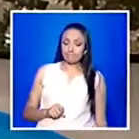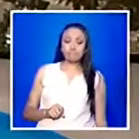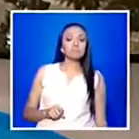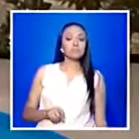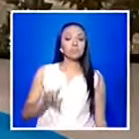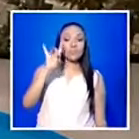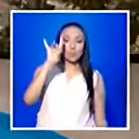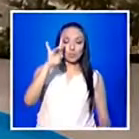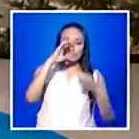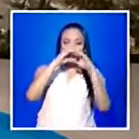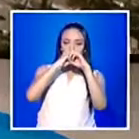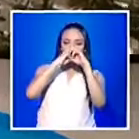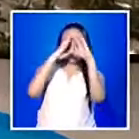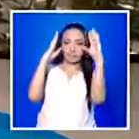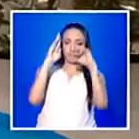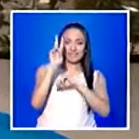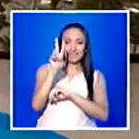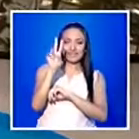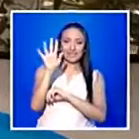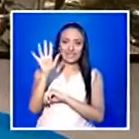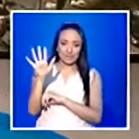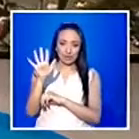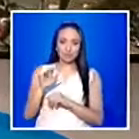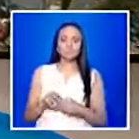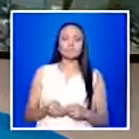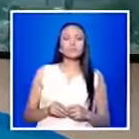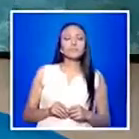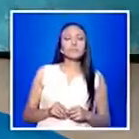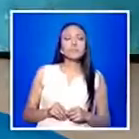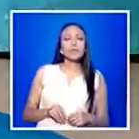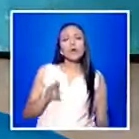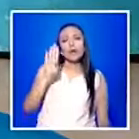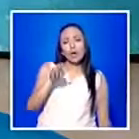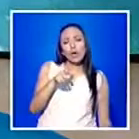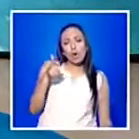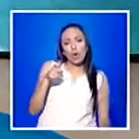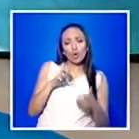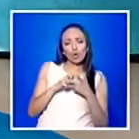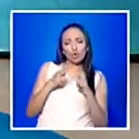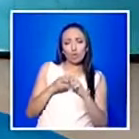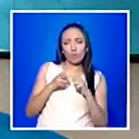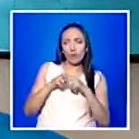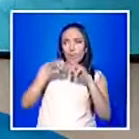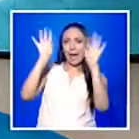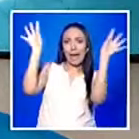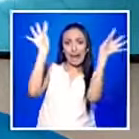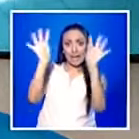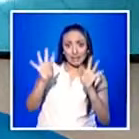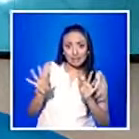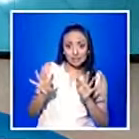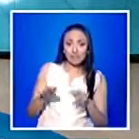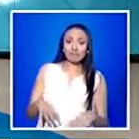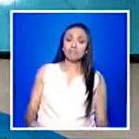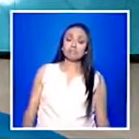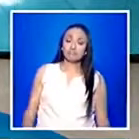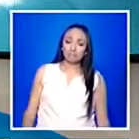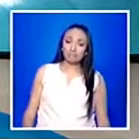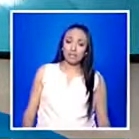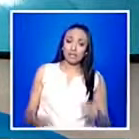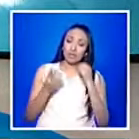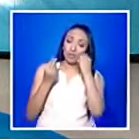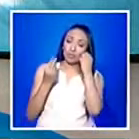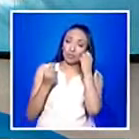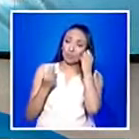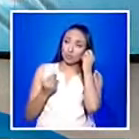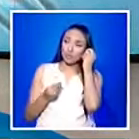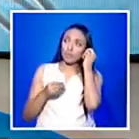8 de la mañana con 25 minutos y otro de los problemas que enfrenta la crisis de energía es la alta carga que tienen